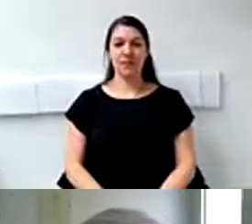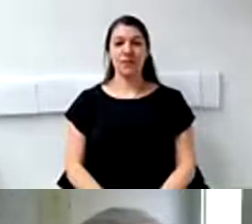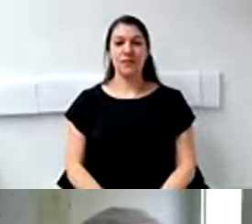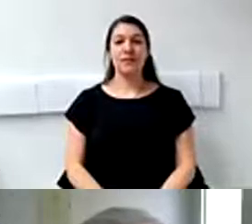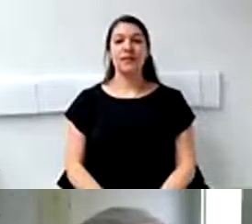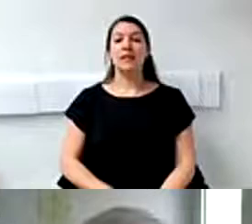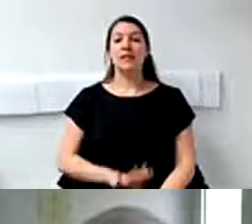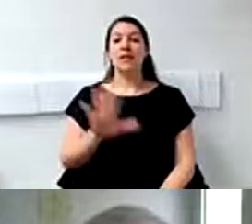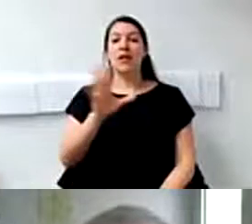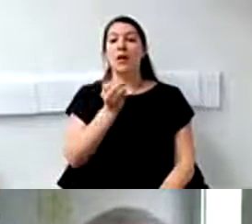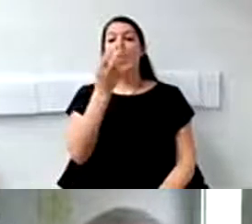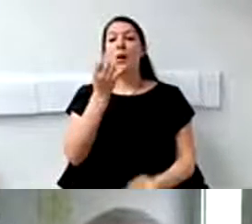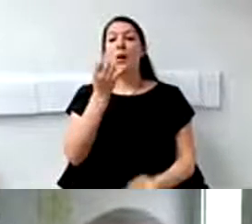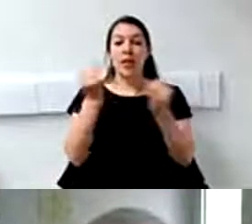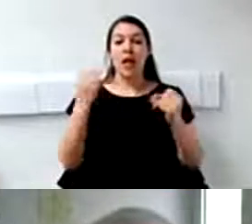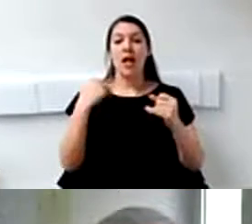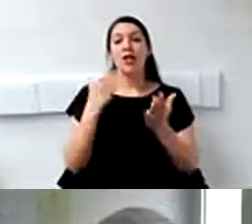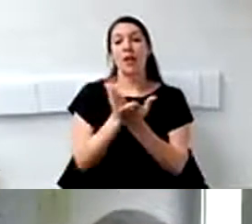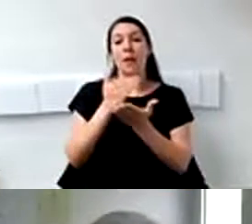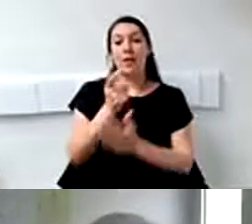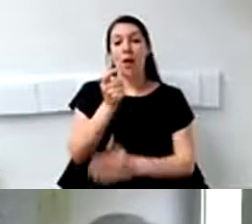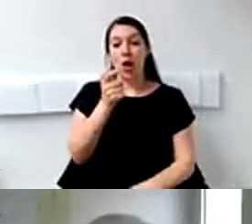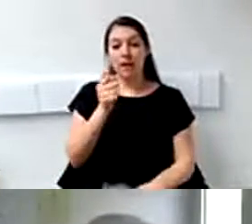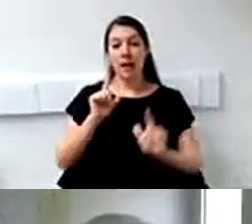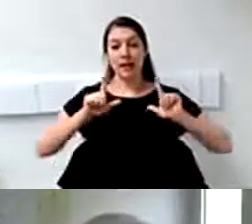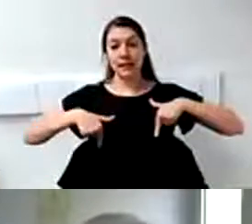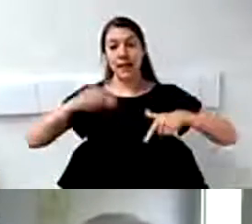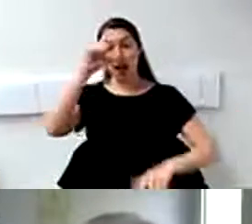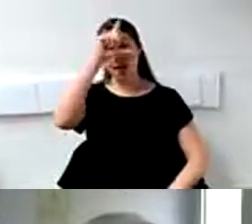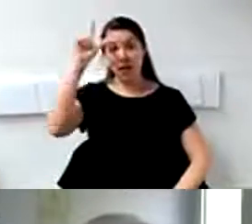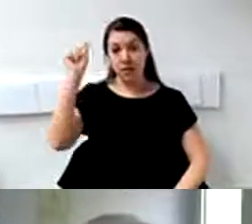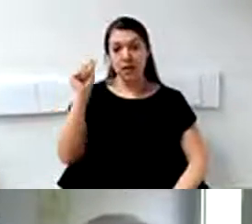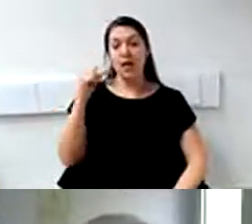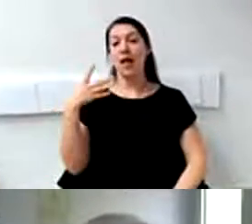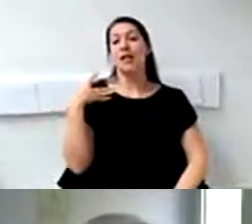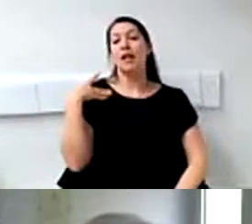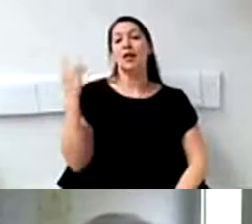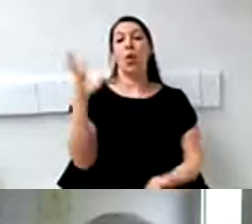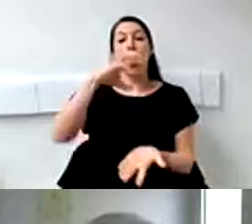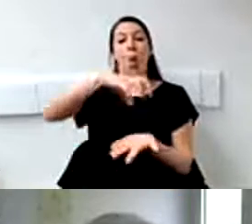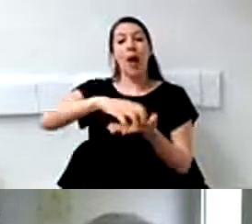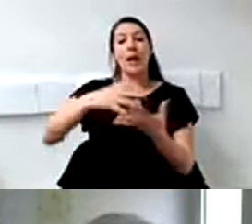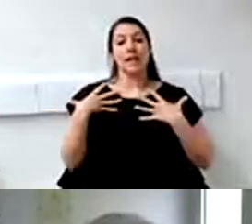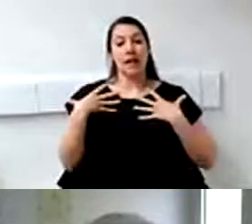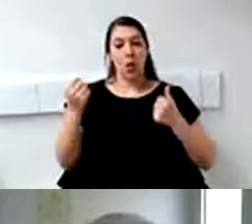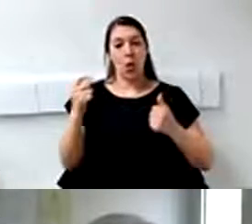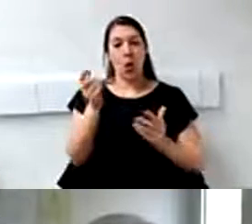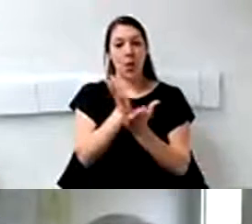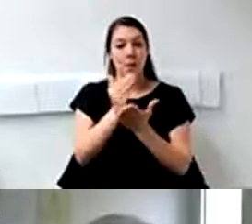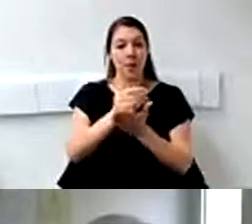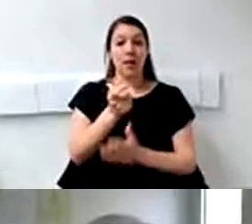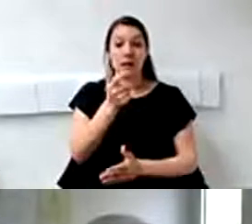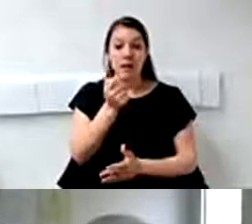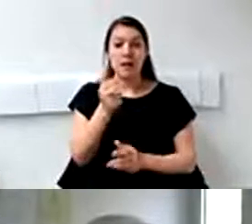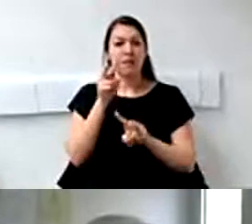Hola, buen día, yo soy de Rivera, licenciada en enfermería, la directora del Centro de Salud Rivera Chica, y sí, realmente observando,